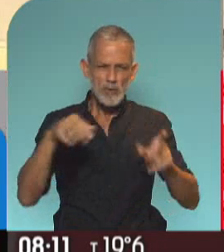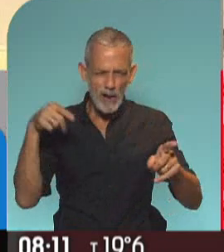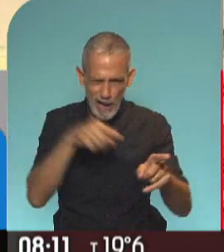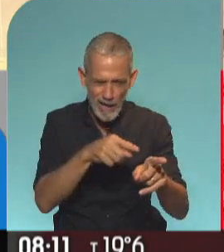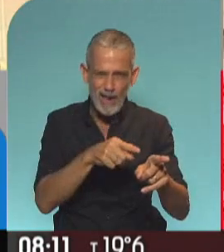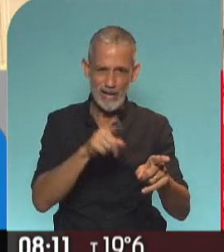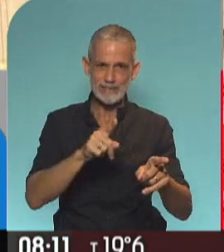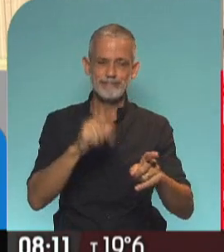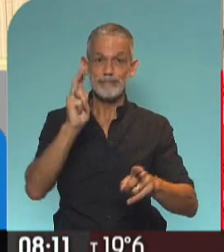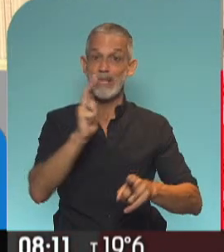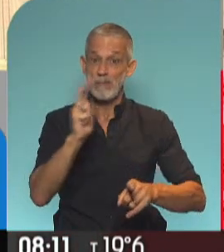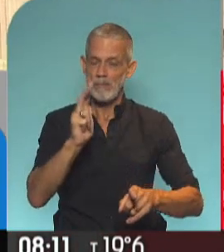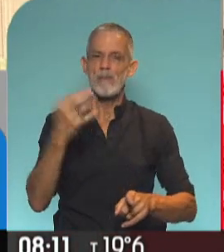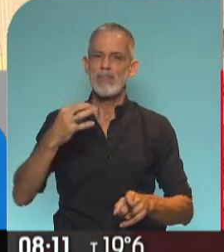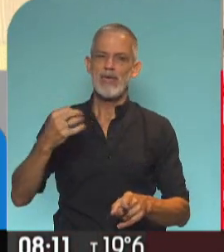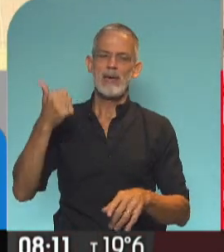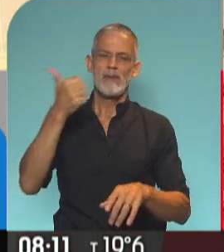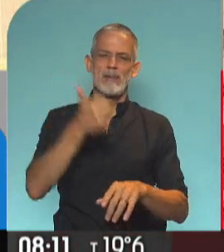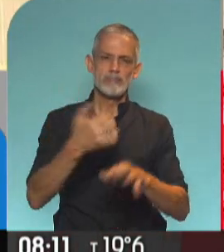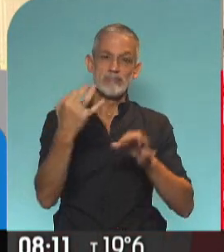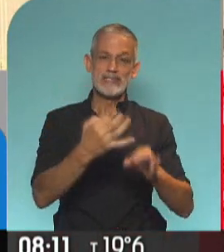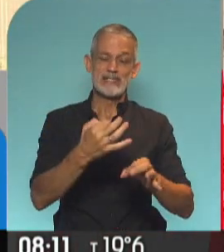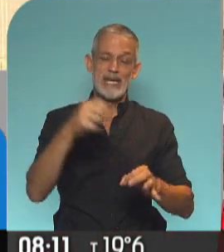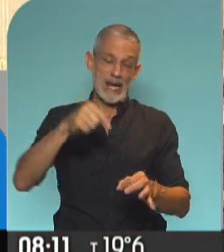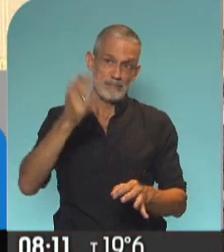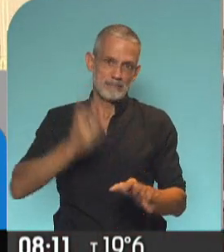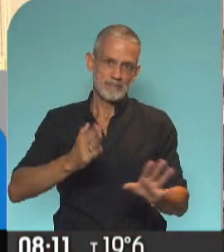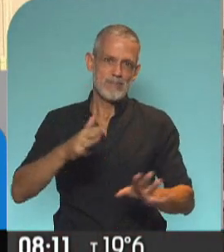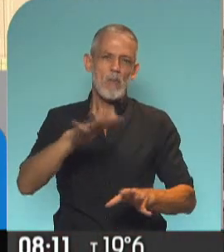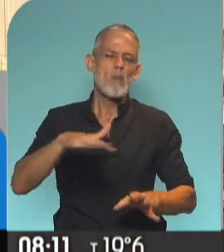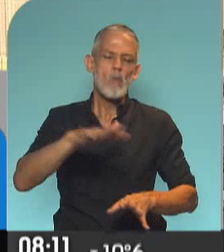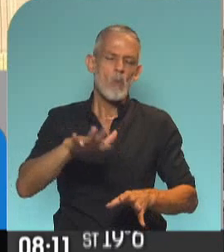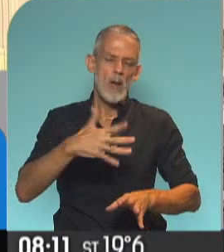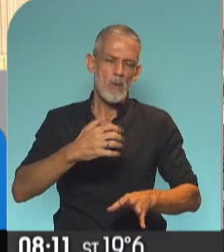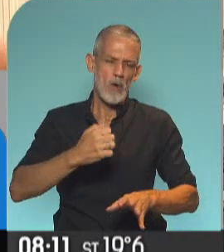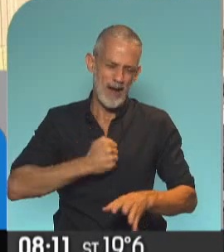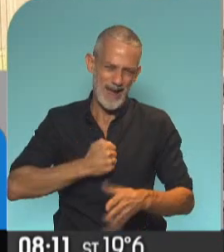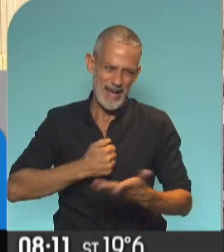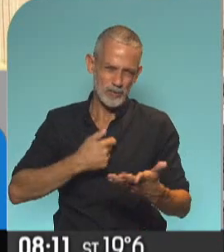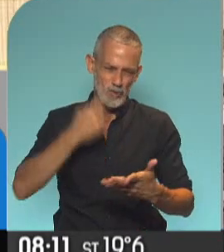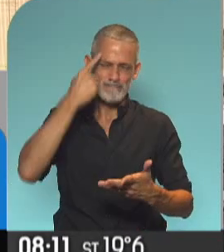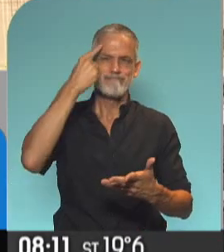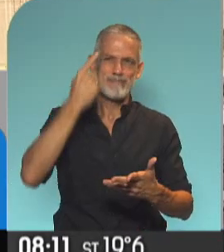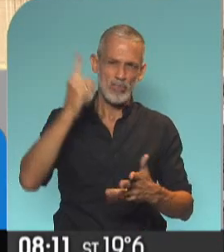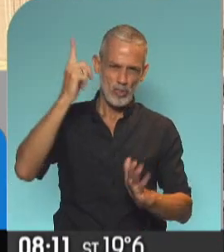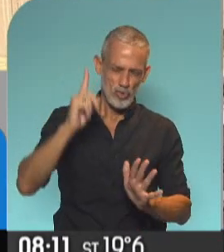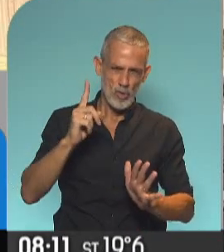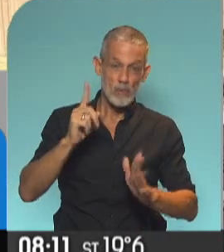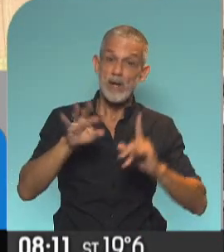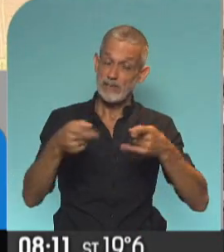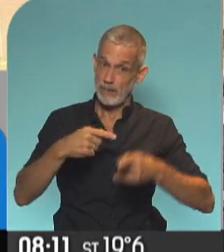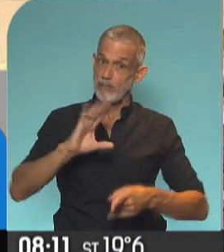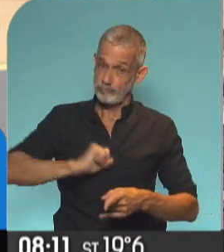allí debe llegar, en este caso, el pueblo creyente, pero también es un desafío para las